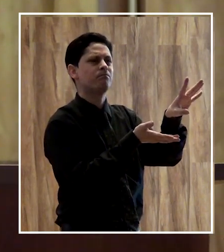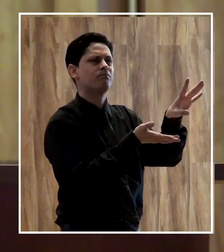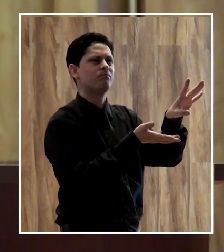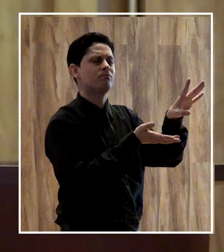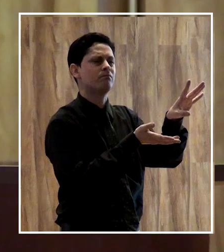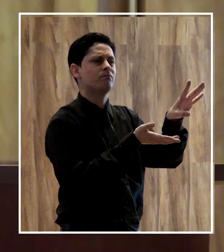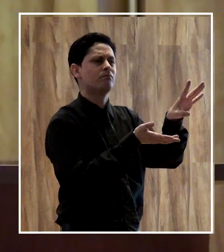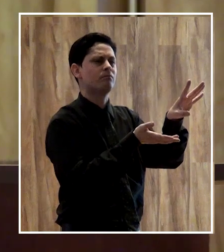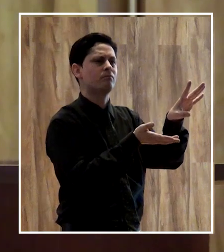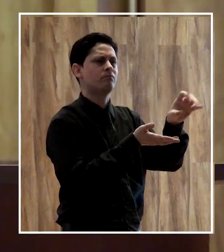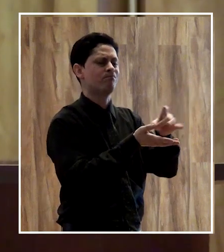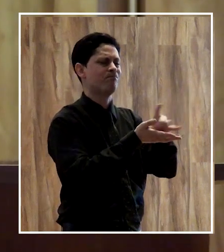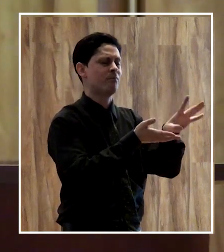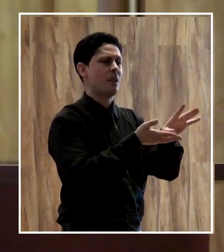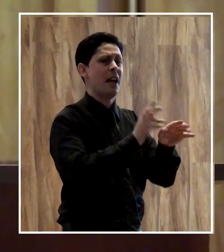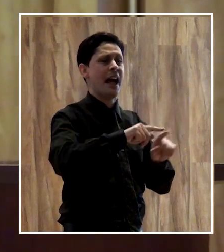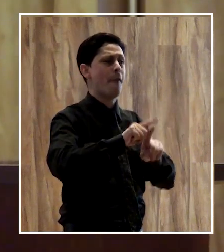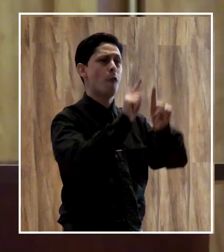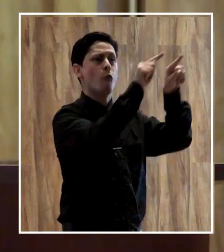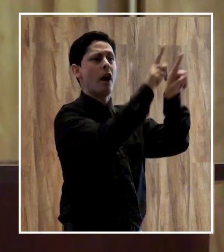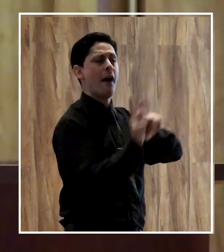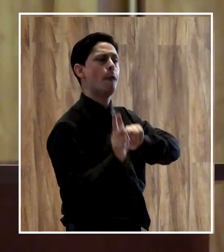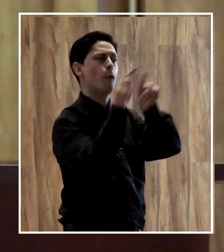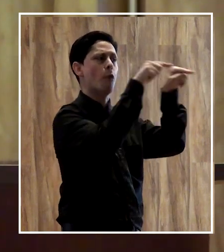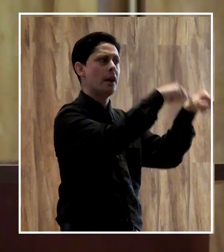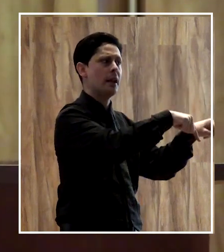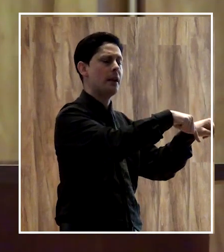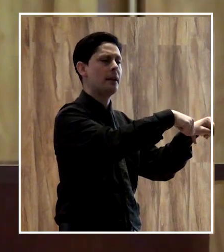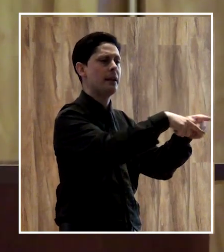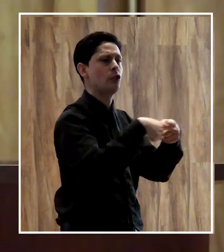universitaria y desde fuera de la sociedad civil.